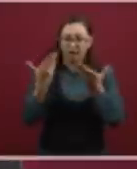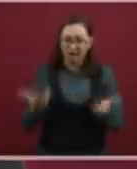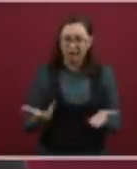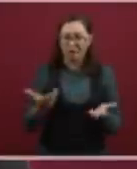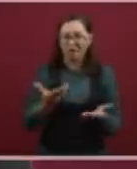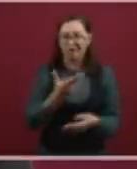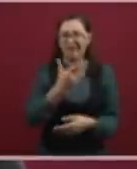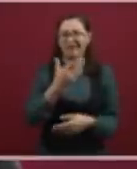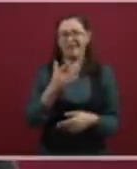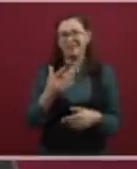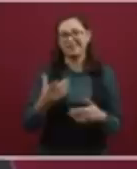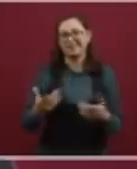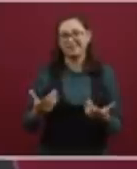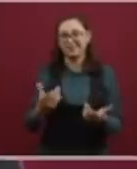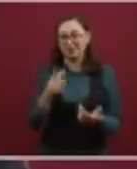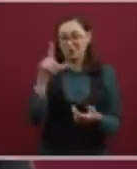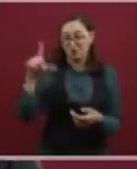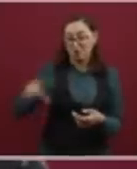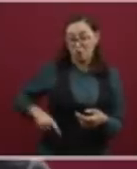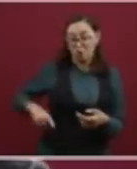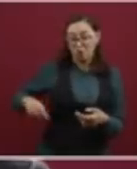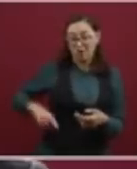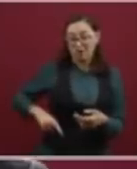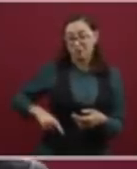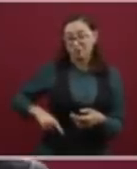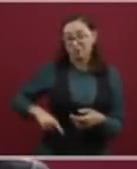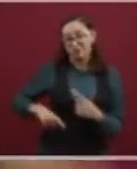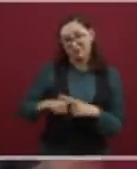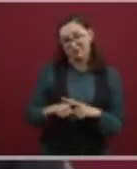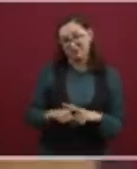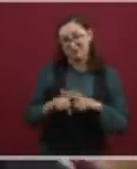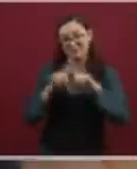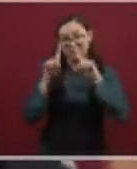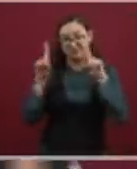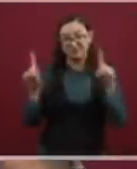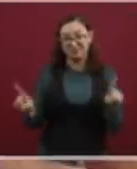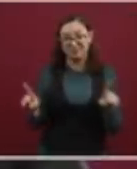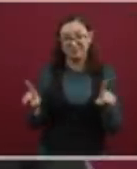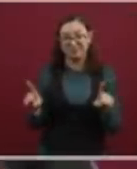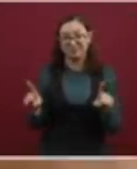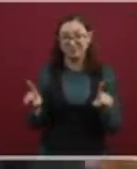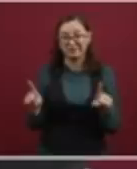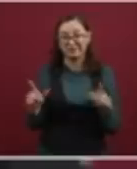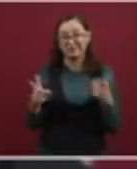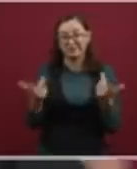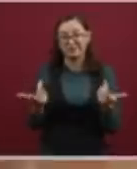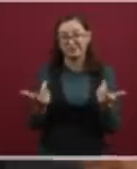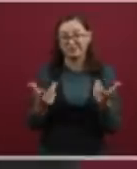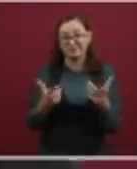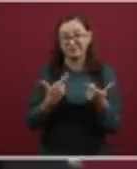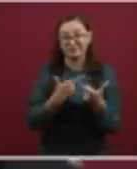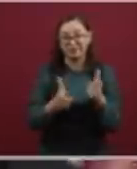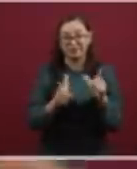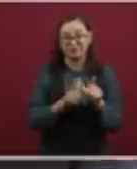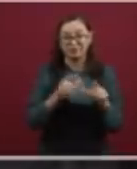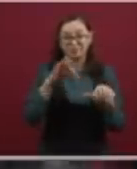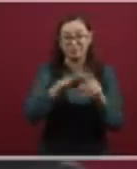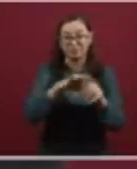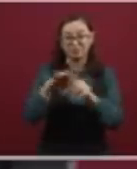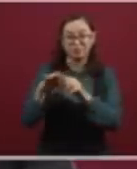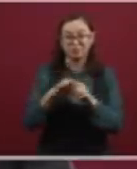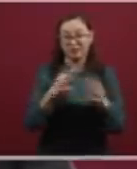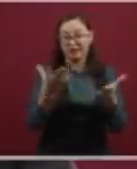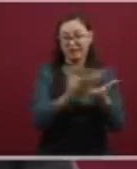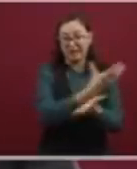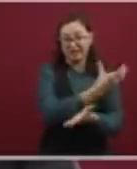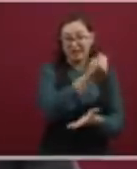está cuestionando es un gobierno surgido de un proceso electoral. Fueron los que